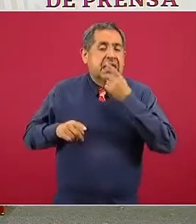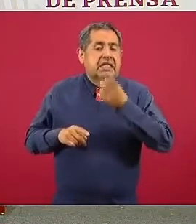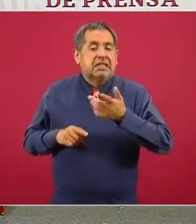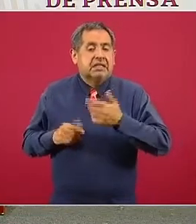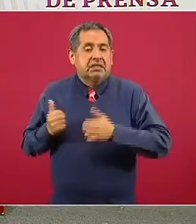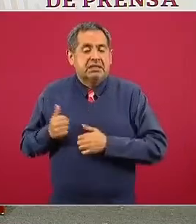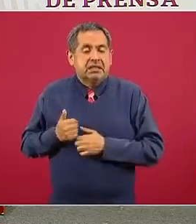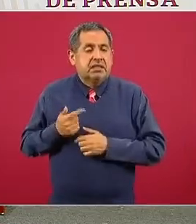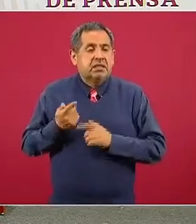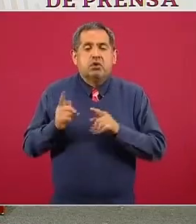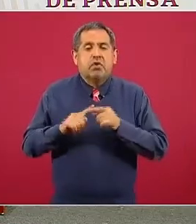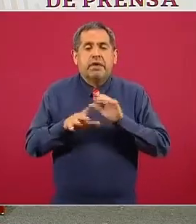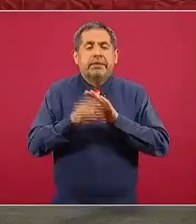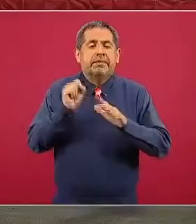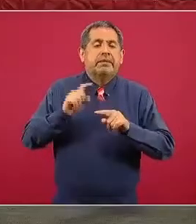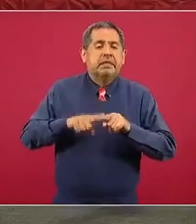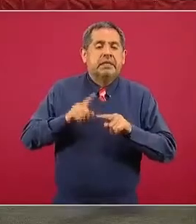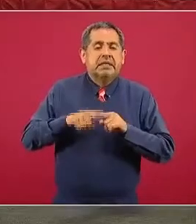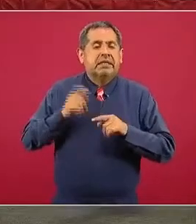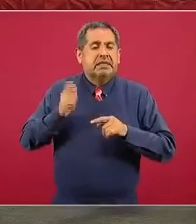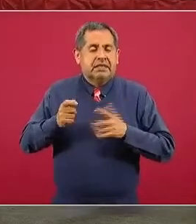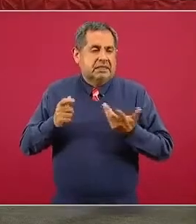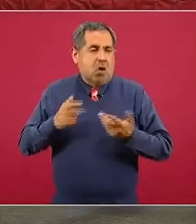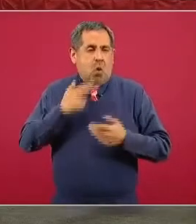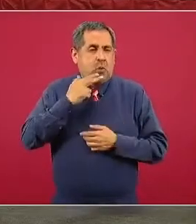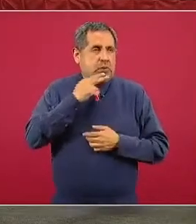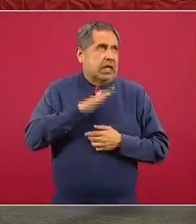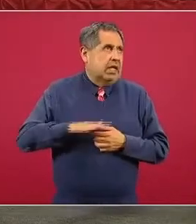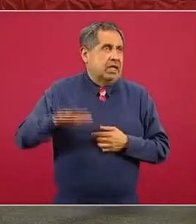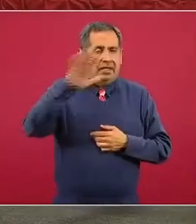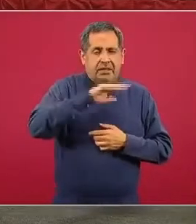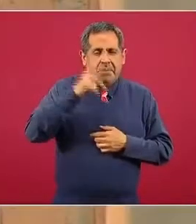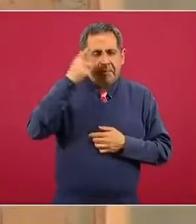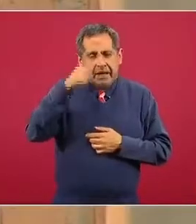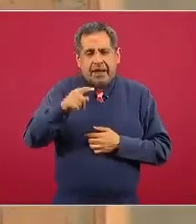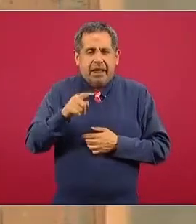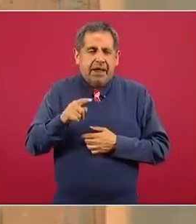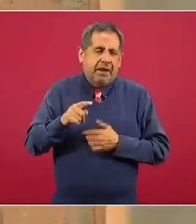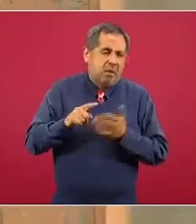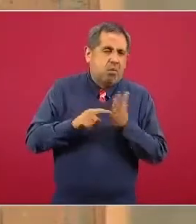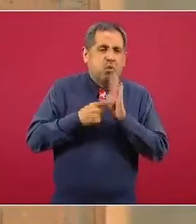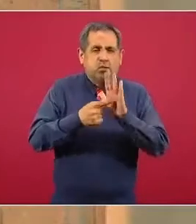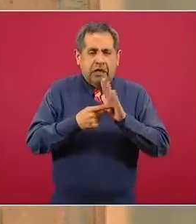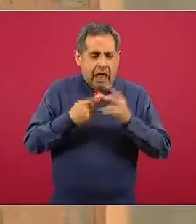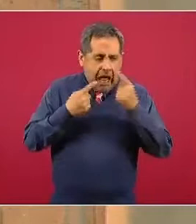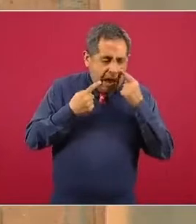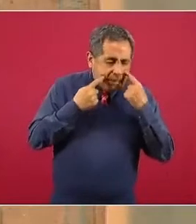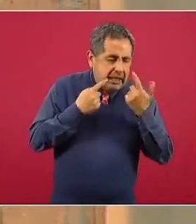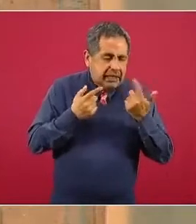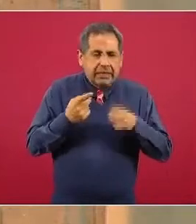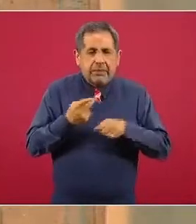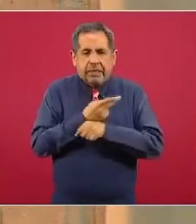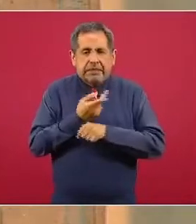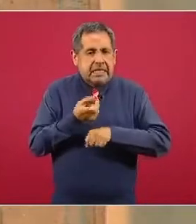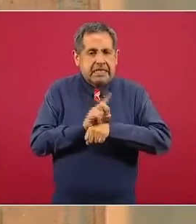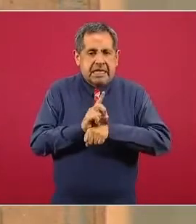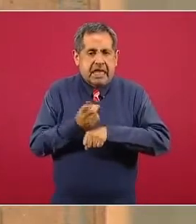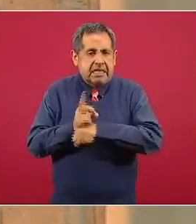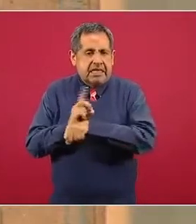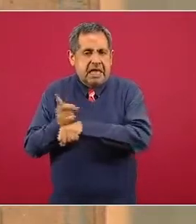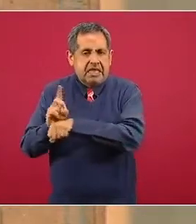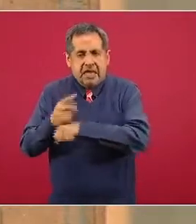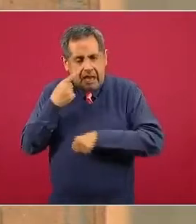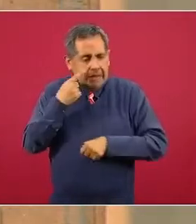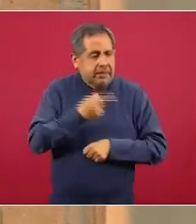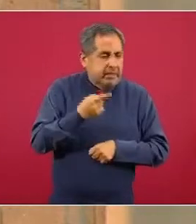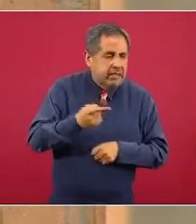fueron extraídos de las herramientas que se utilizan para precisamente realizar el monitoreo diario de cada una de